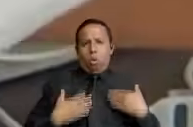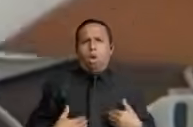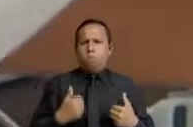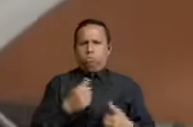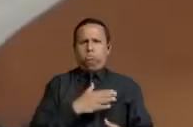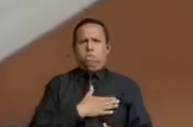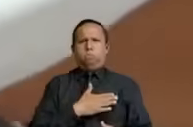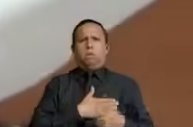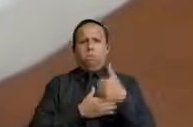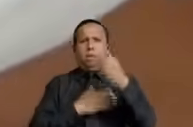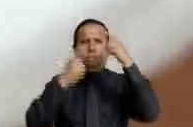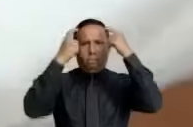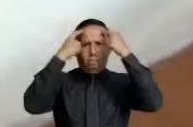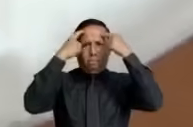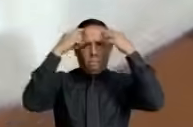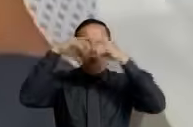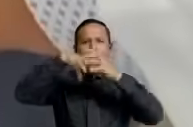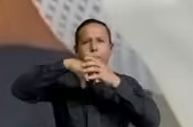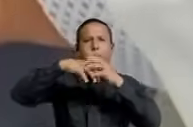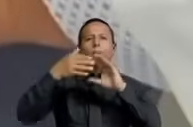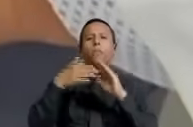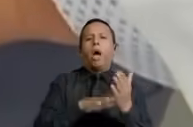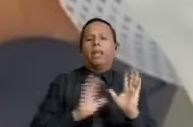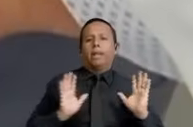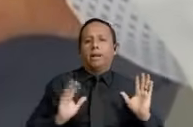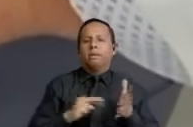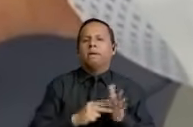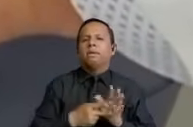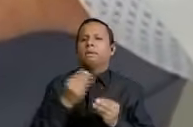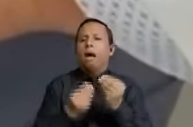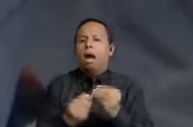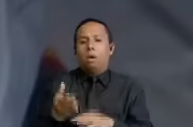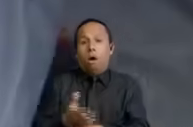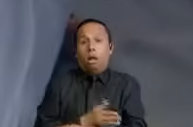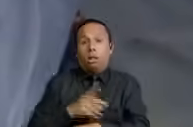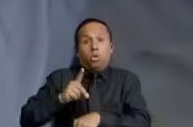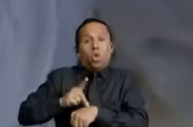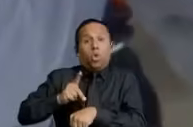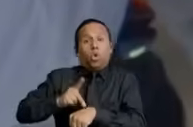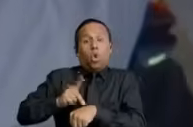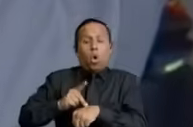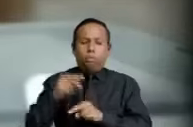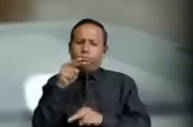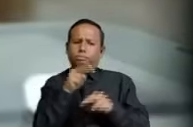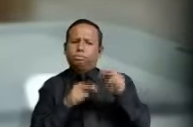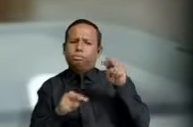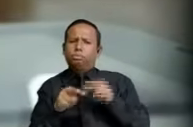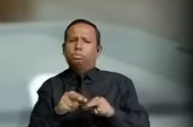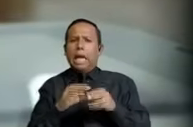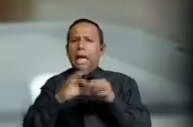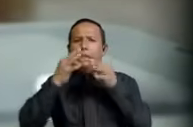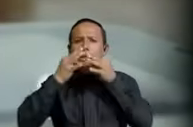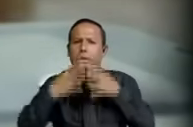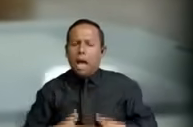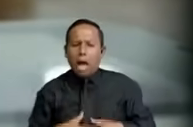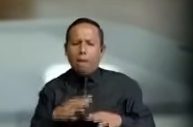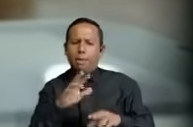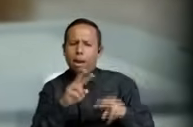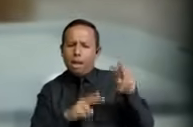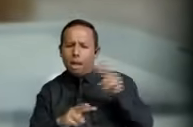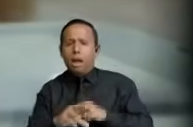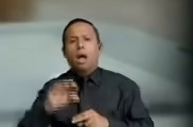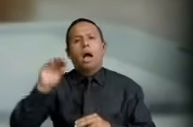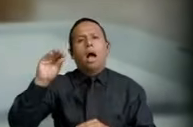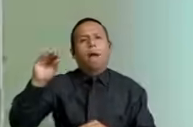consiste en realizar una serie de estudios al probable donante comunicar al Instituto